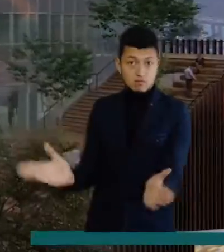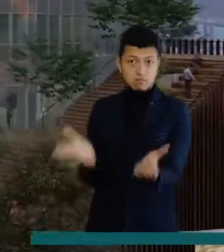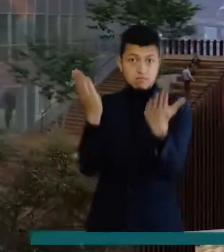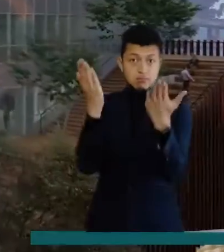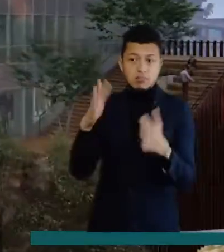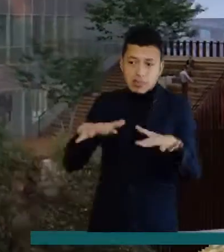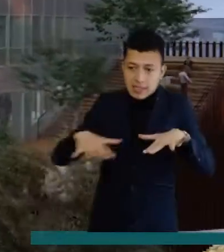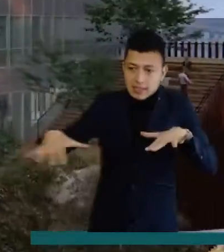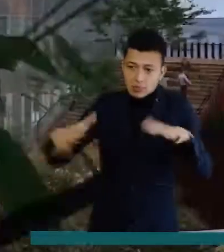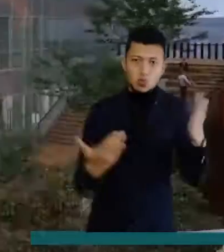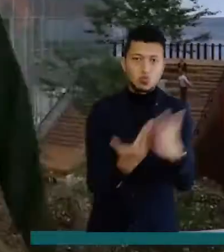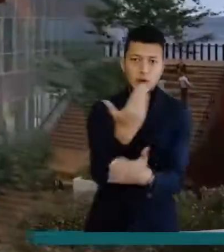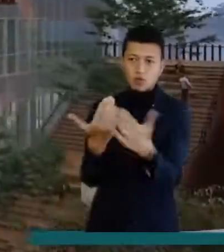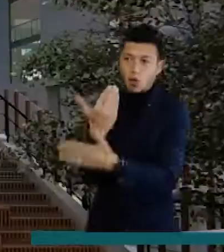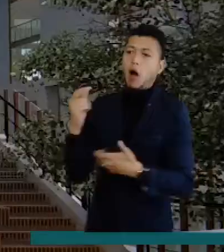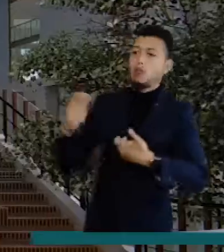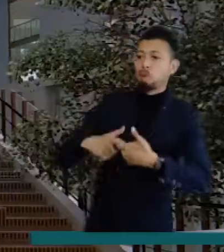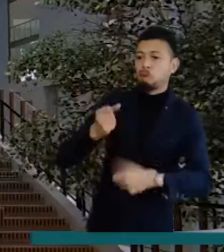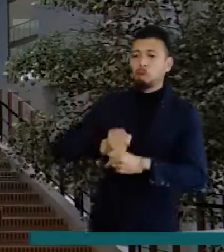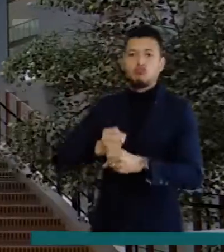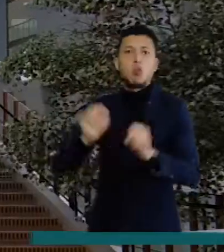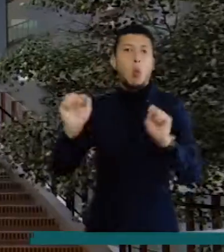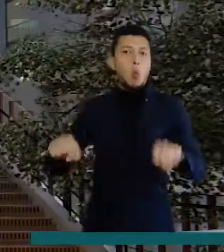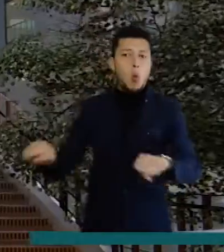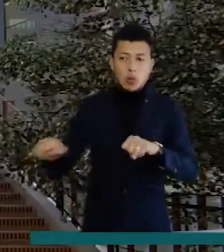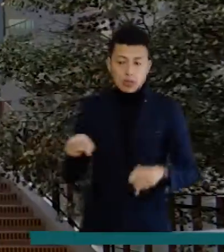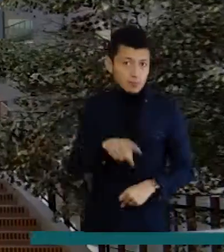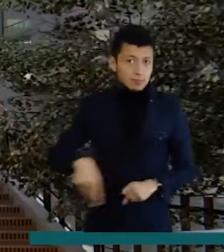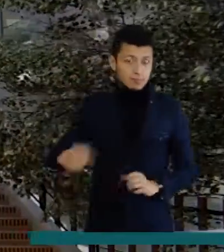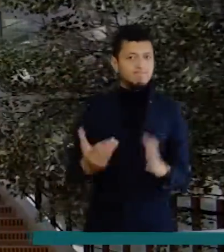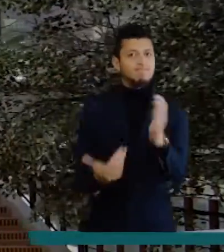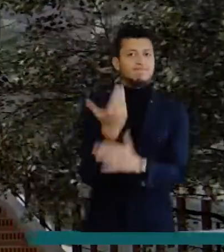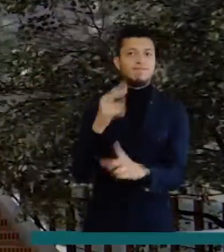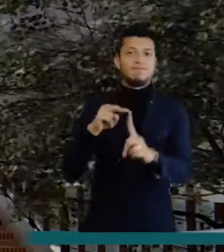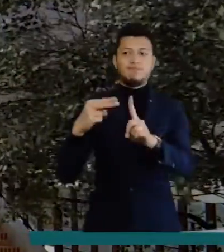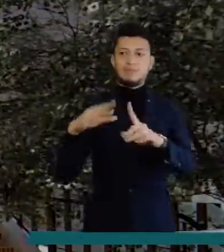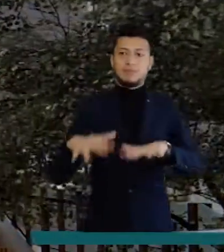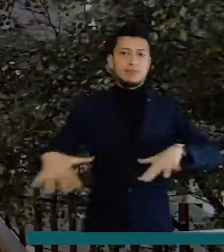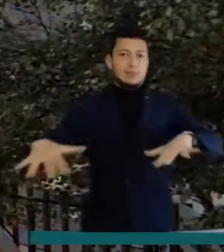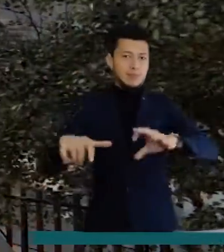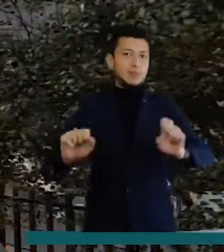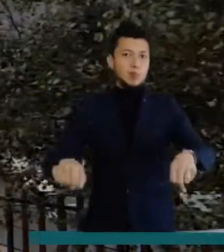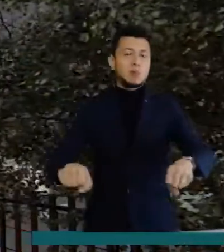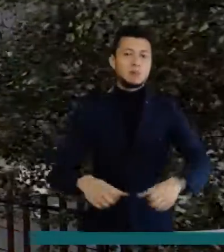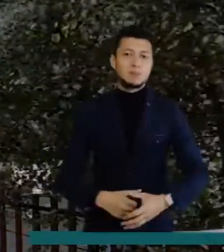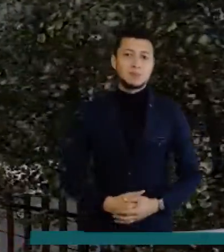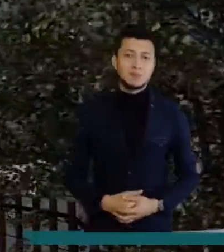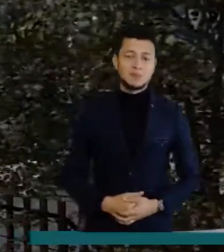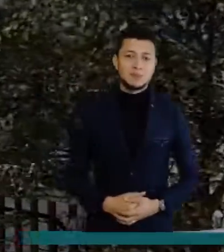la economía con nuevos espacios que generan empleo y que le darán una nueva cara al sector.